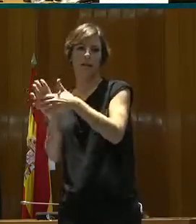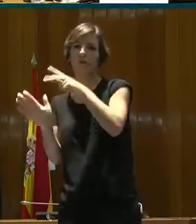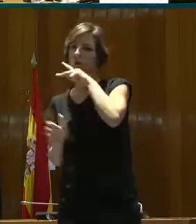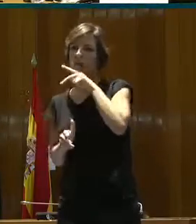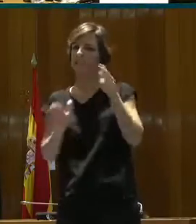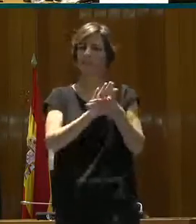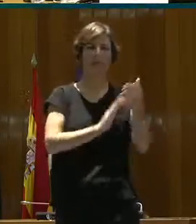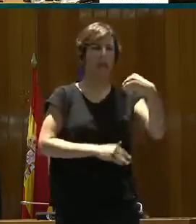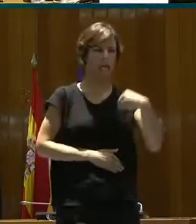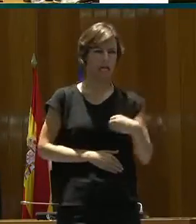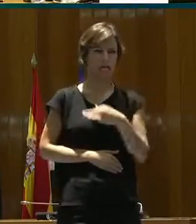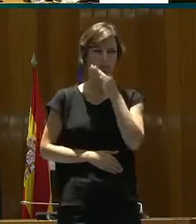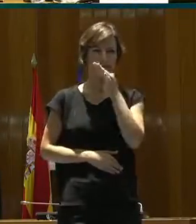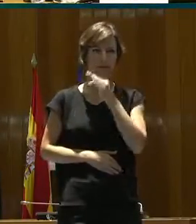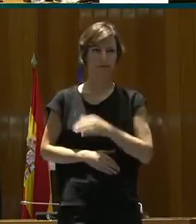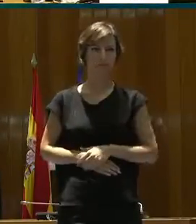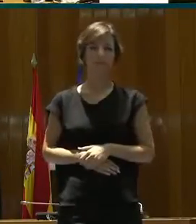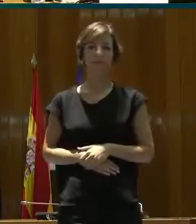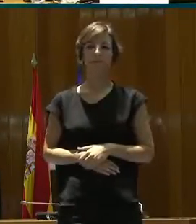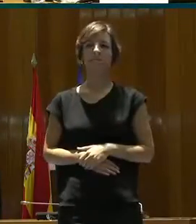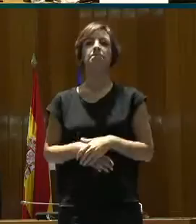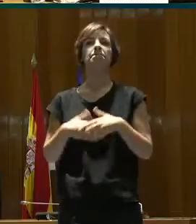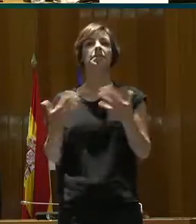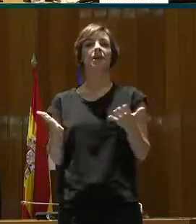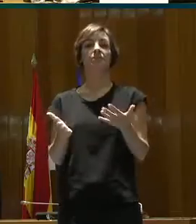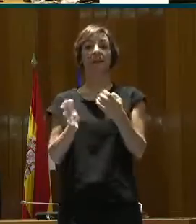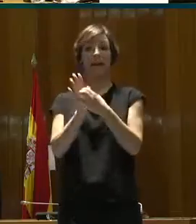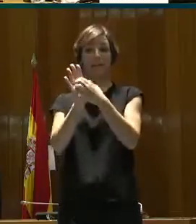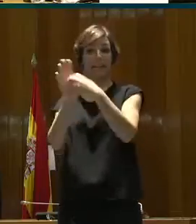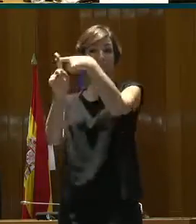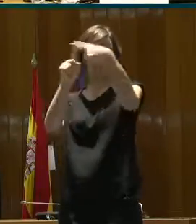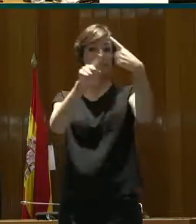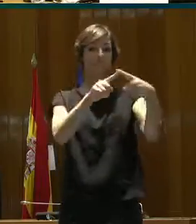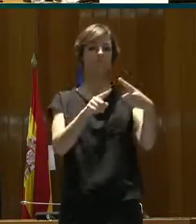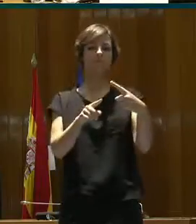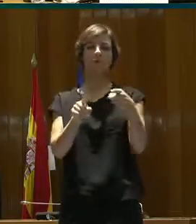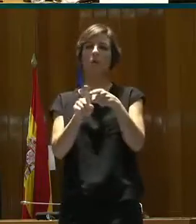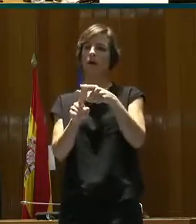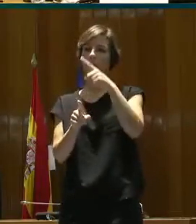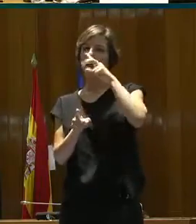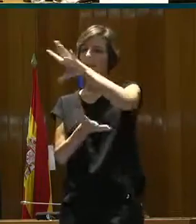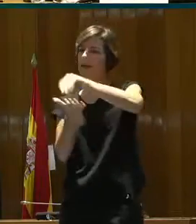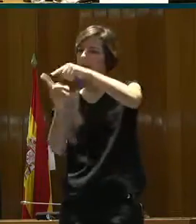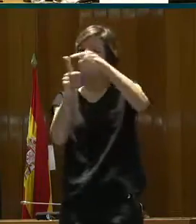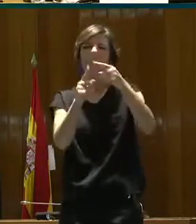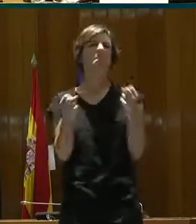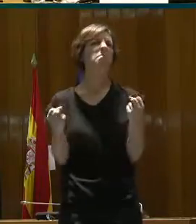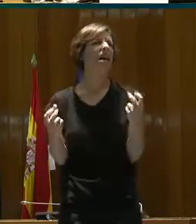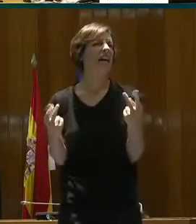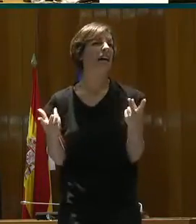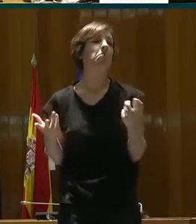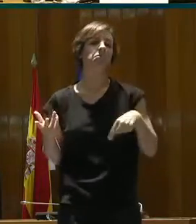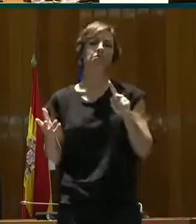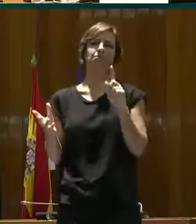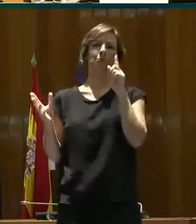Bien, ¿para qué necesitamos gramáticas de referencia? Es una pregunta que puede parecer obvia, pero bueno, hay que